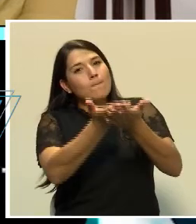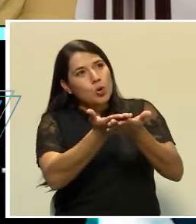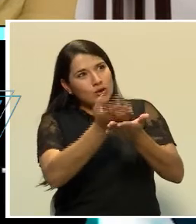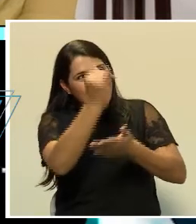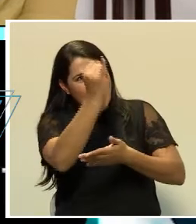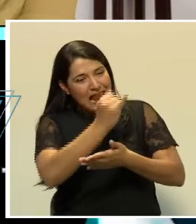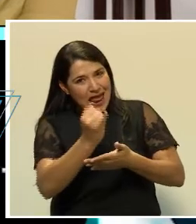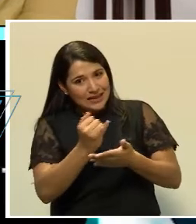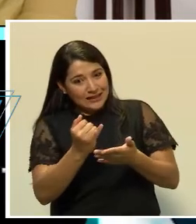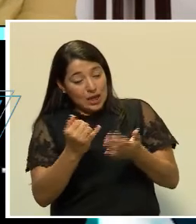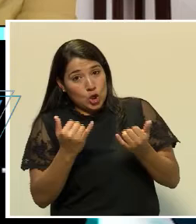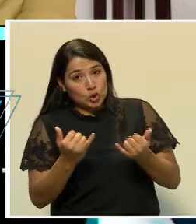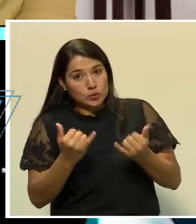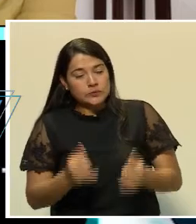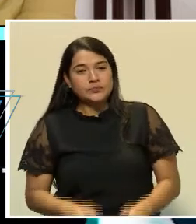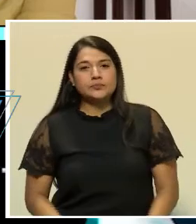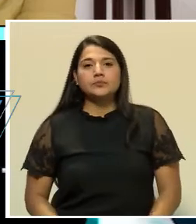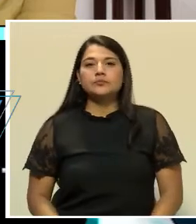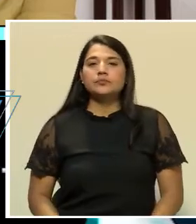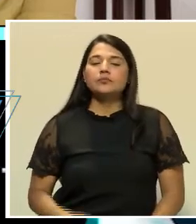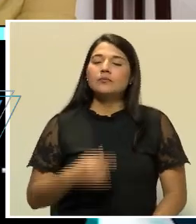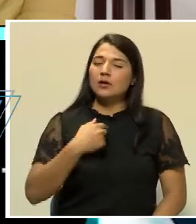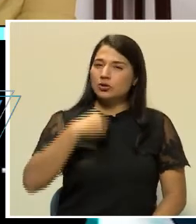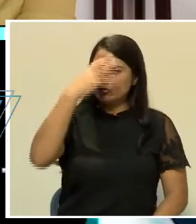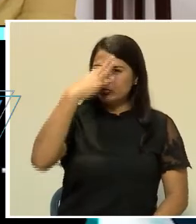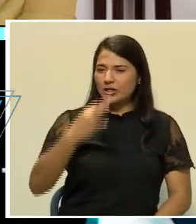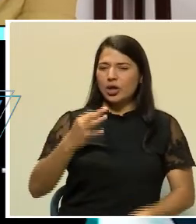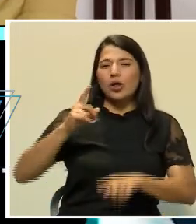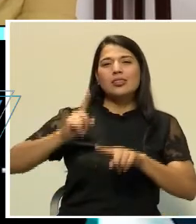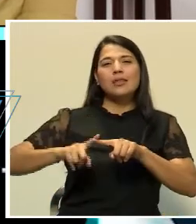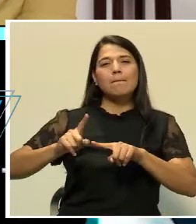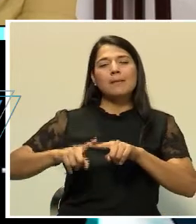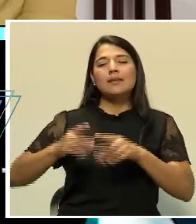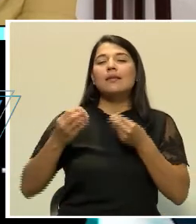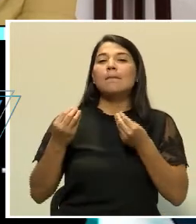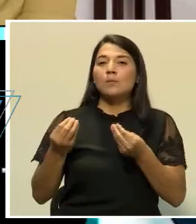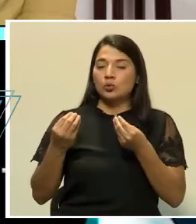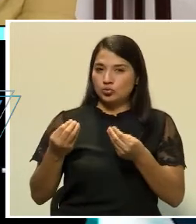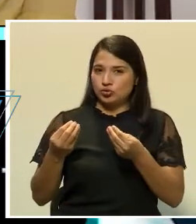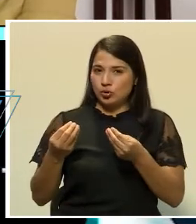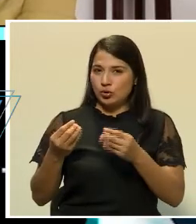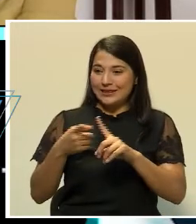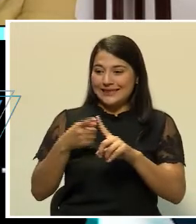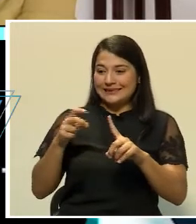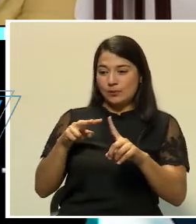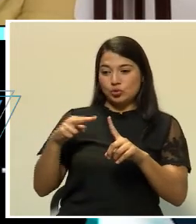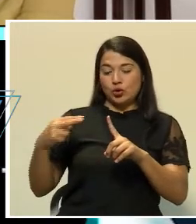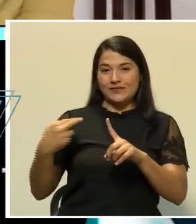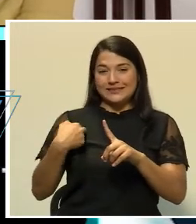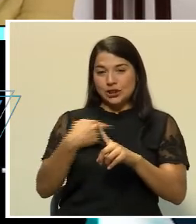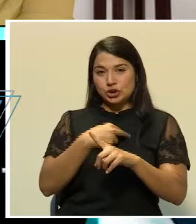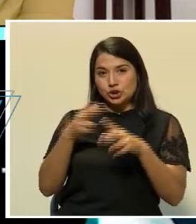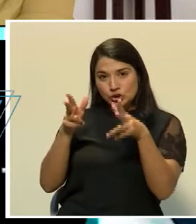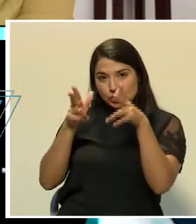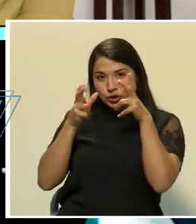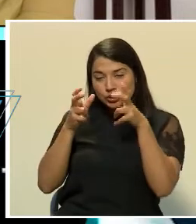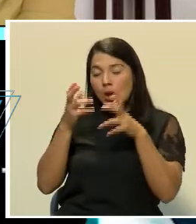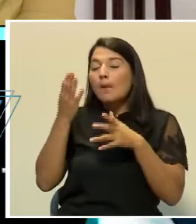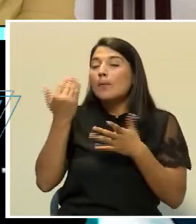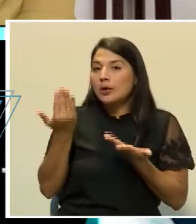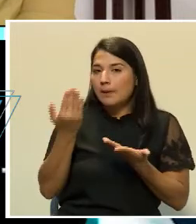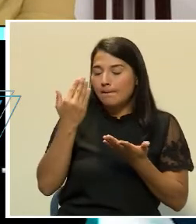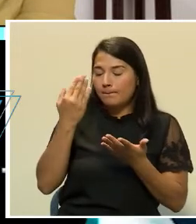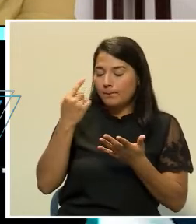contemporáneo? Yo creo que depende mucho desde dónde lo veamos, porque, por